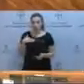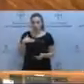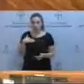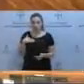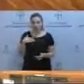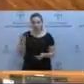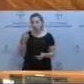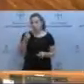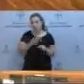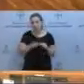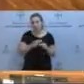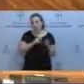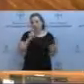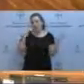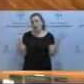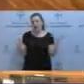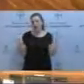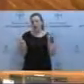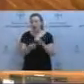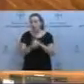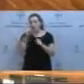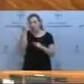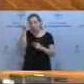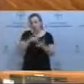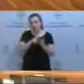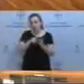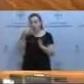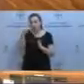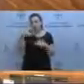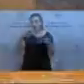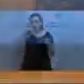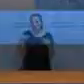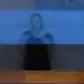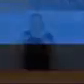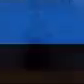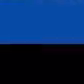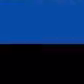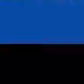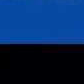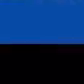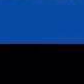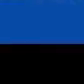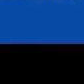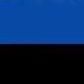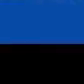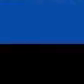de política, pero ¿sabe lo que le digo? Que yo creo que la única solución es que Asturias cambie de granjero. Gracias.